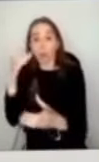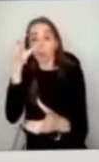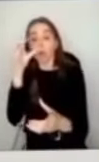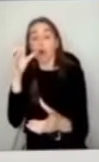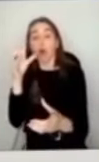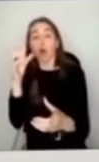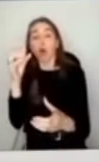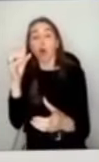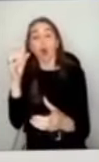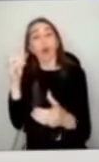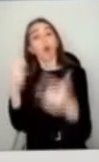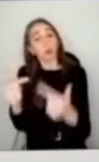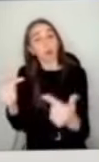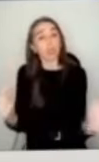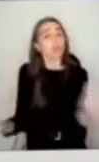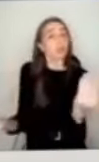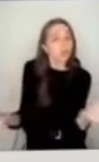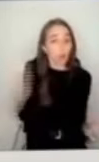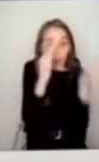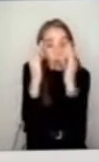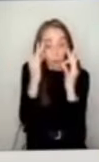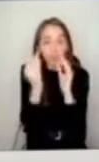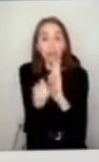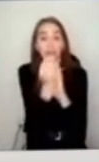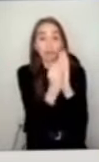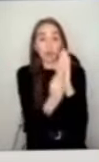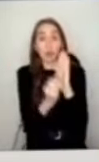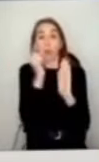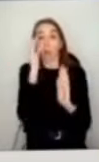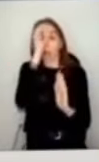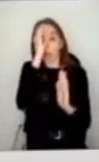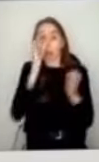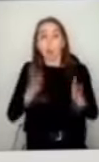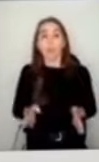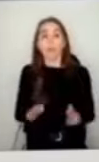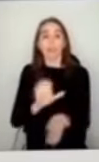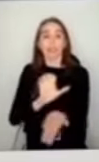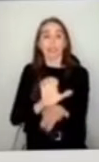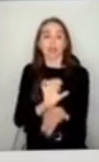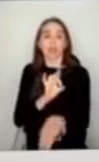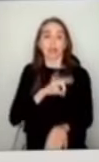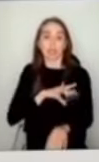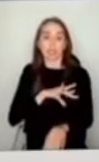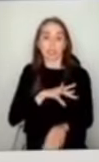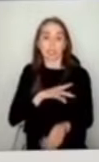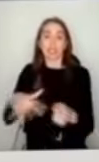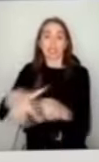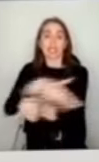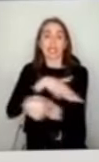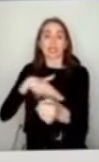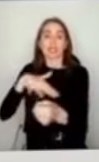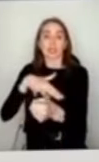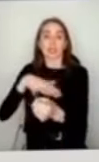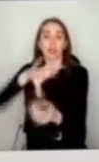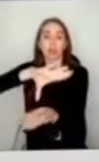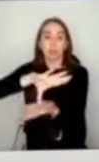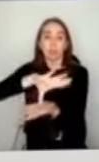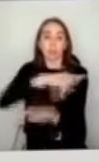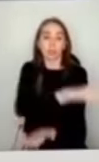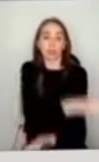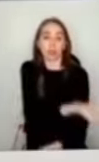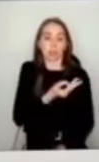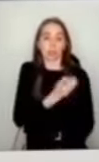un planteamiento en relación a la posición del Estado de Chile respecto de la situación del país que usted menciona, diputado